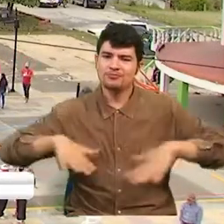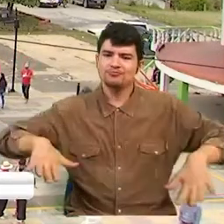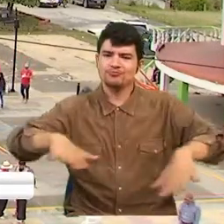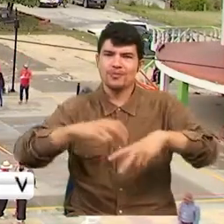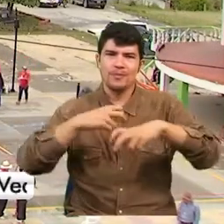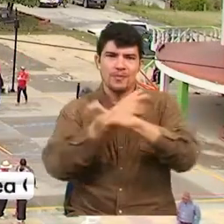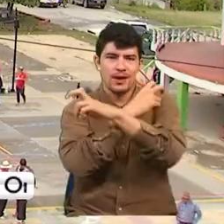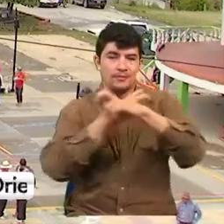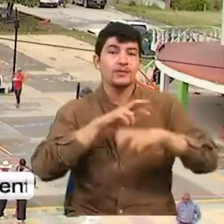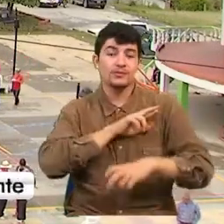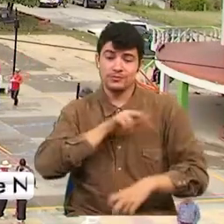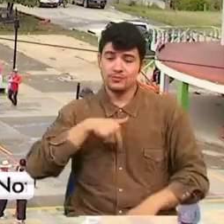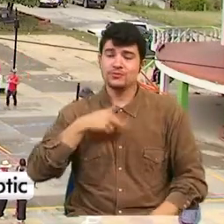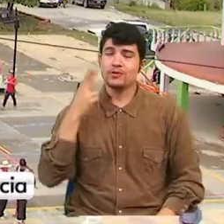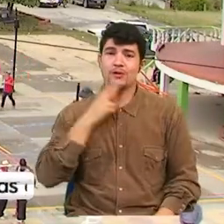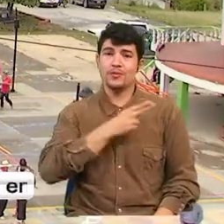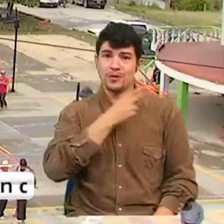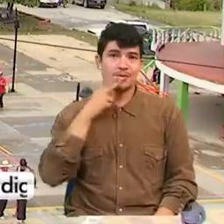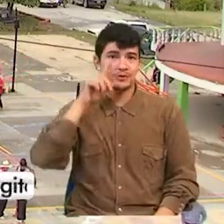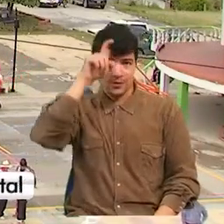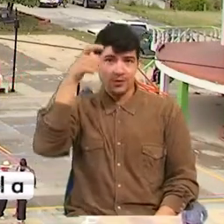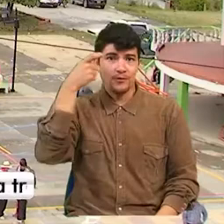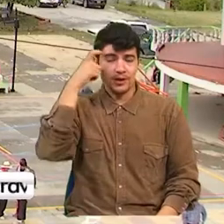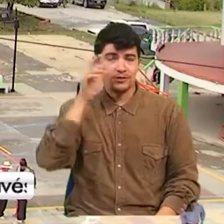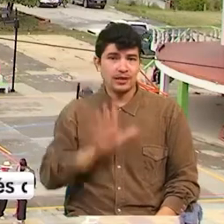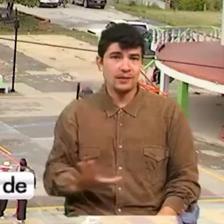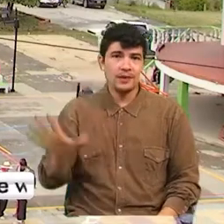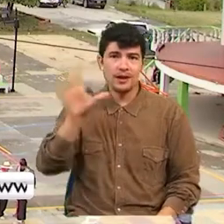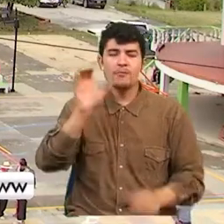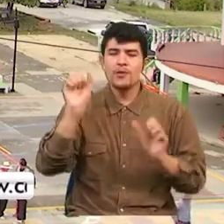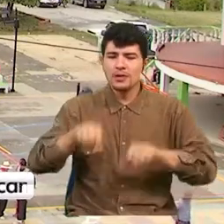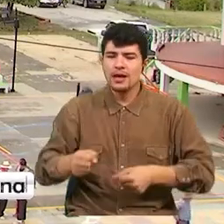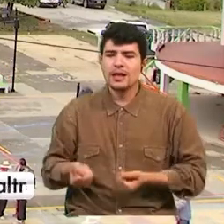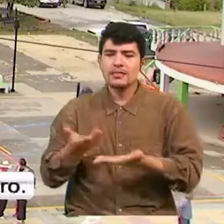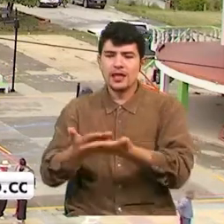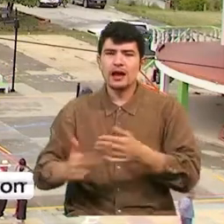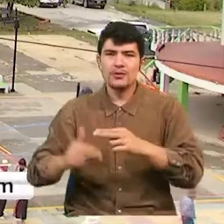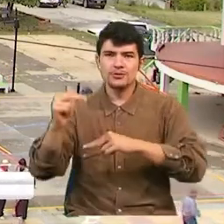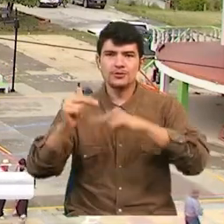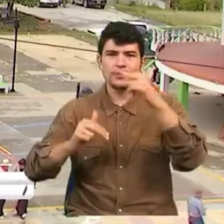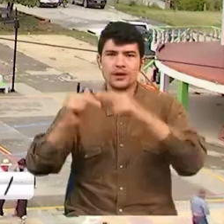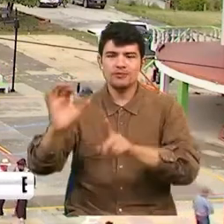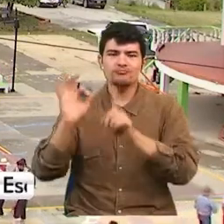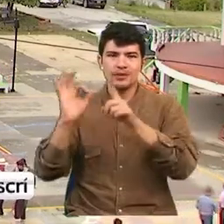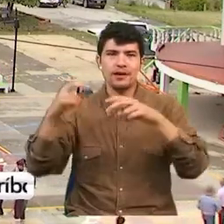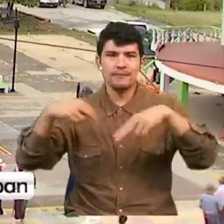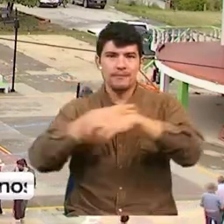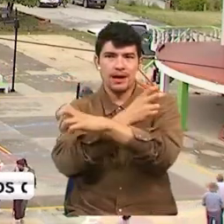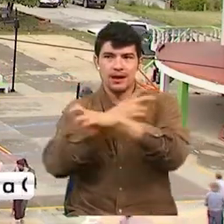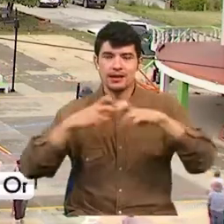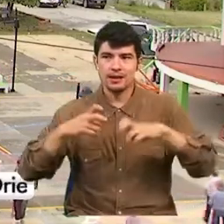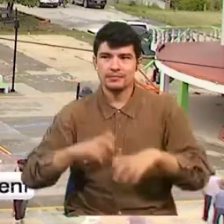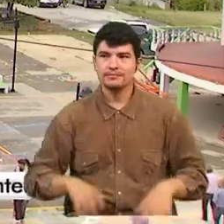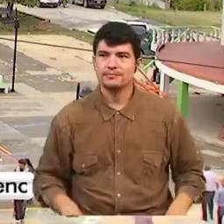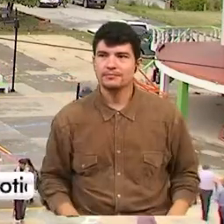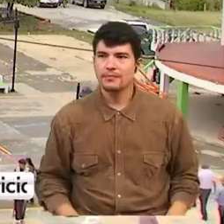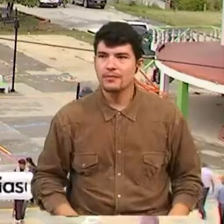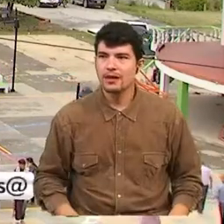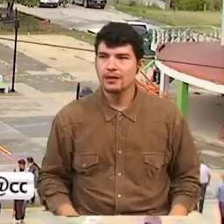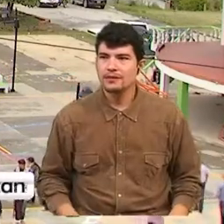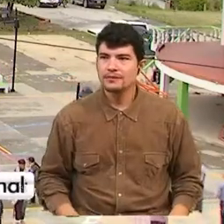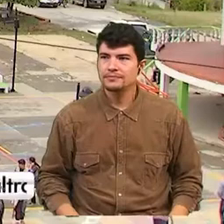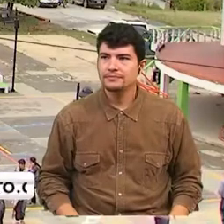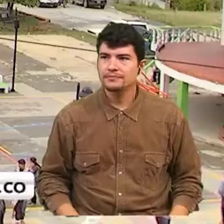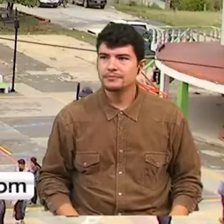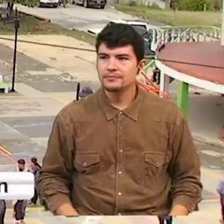de Jesús María. Es un compromiso del gobierno departamental de construirle su parque aquí al municipio de Jesús María. ¿Podemos detallar un poco los arreglos o las mejoras